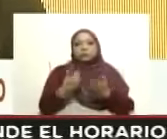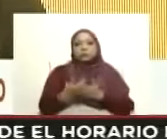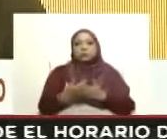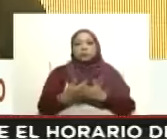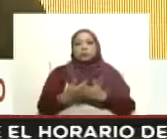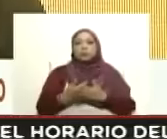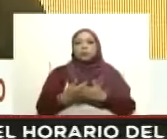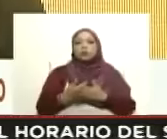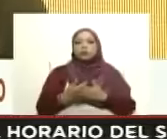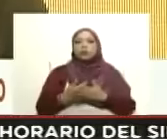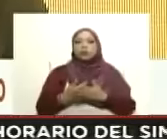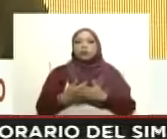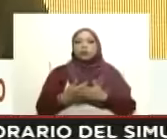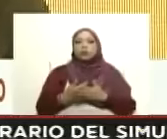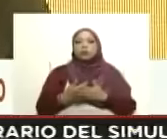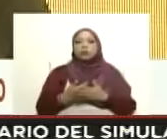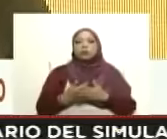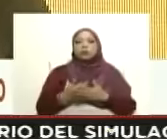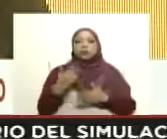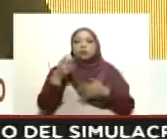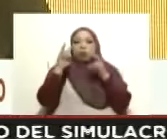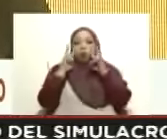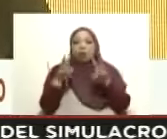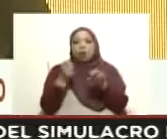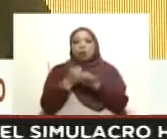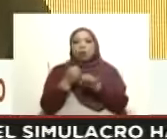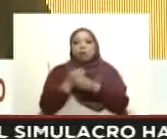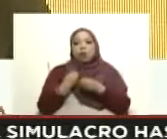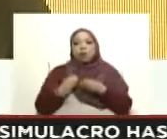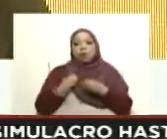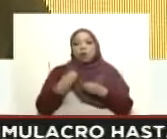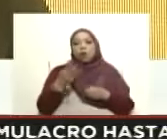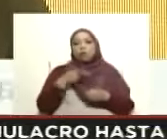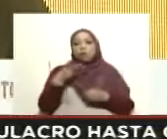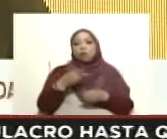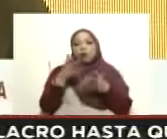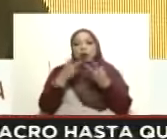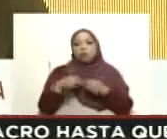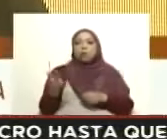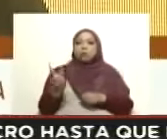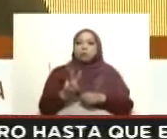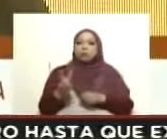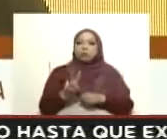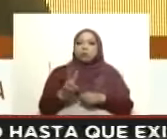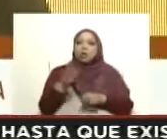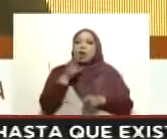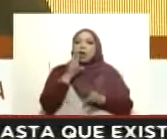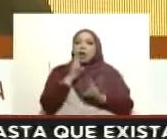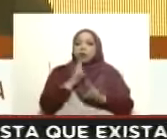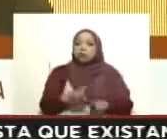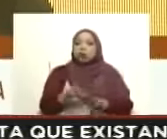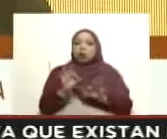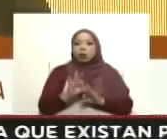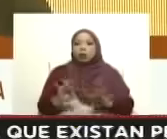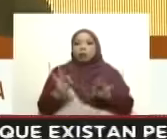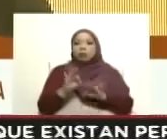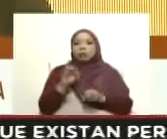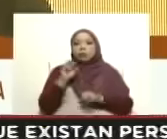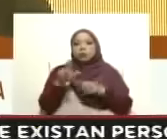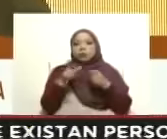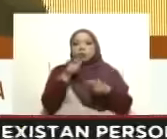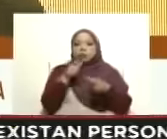su particular manera de ver la vida política social o económica de Venezuela sin preguntar son ente tiene que hacer una